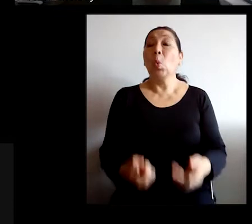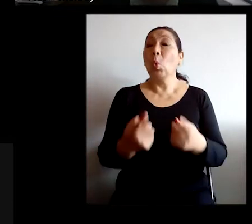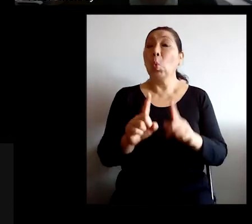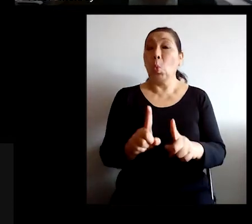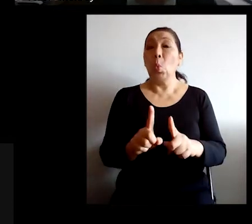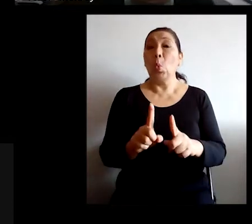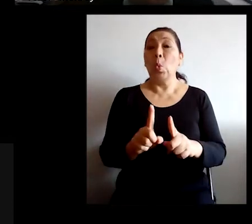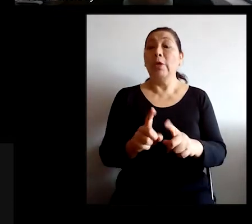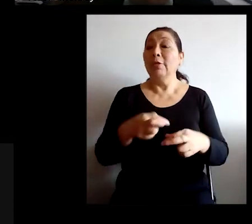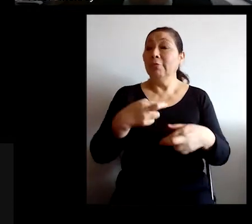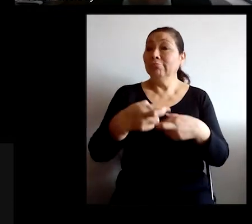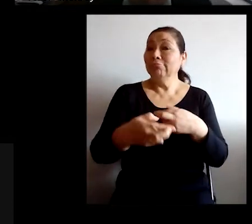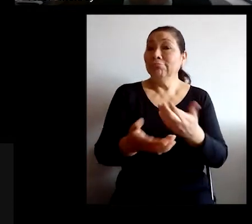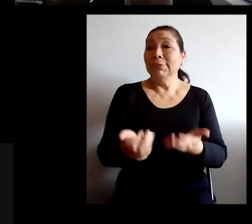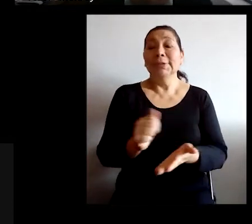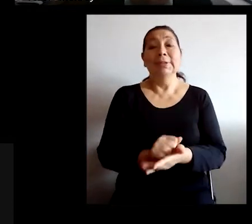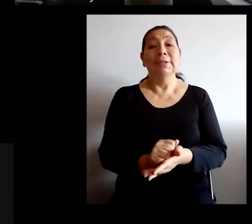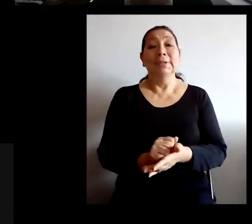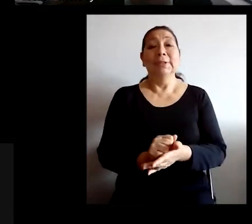cuando en un proceso